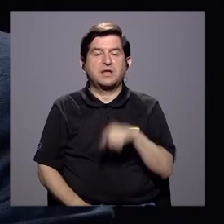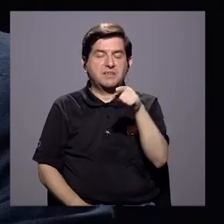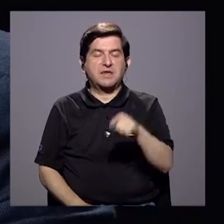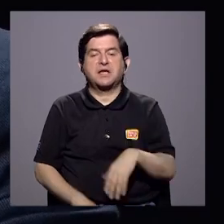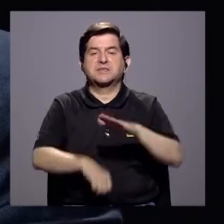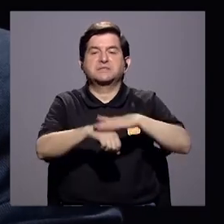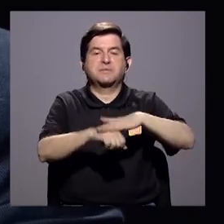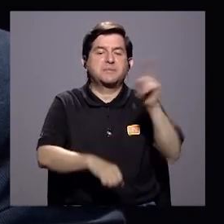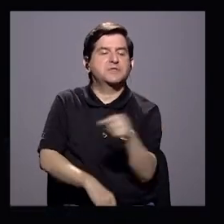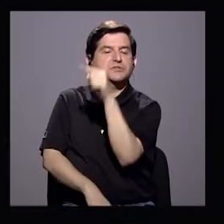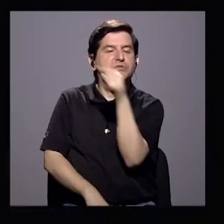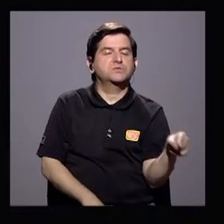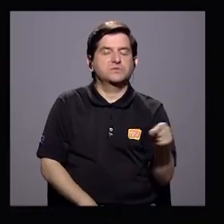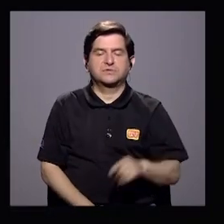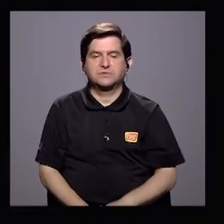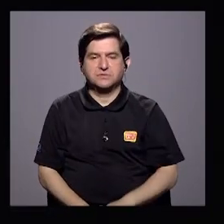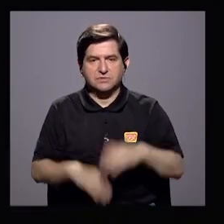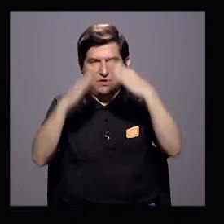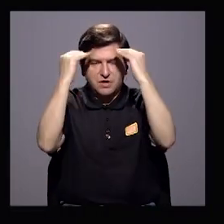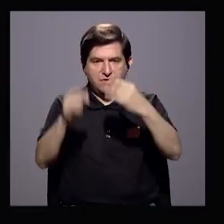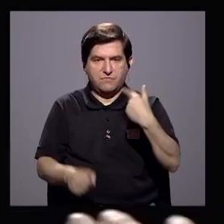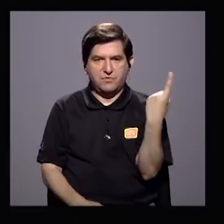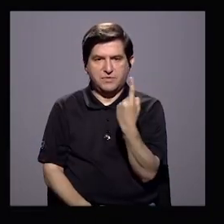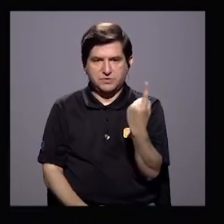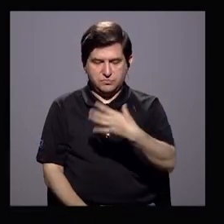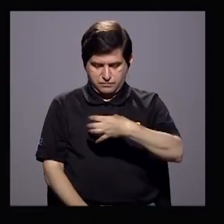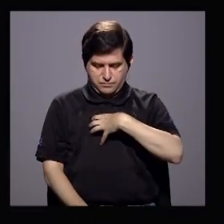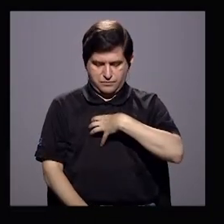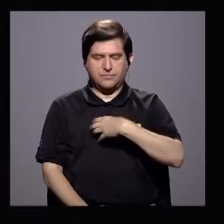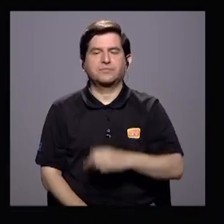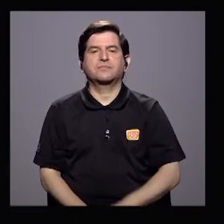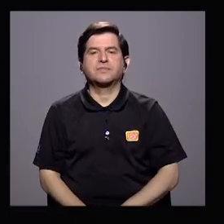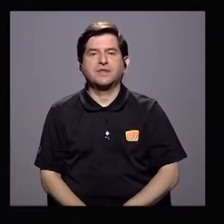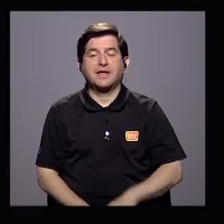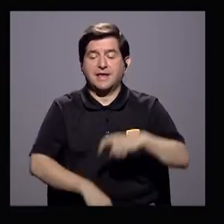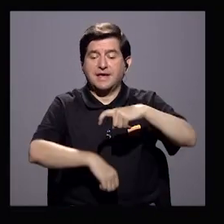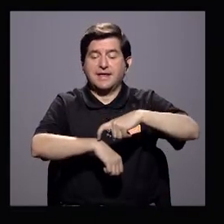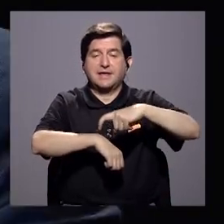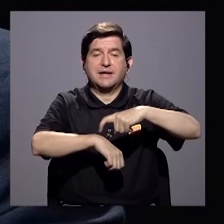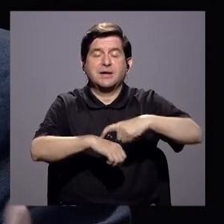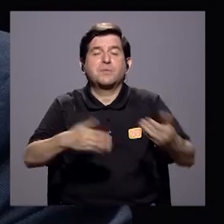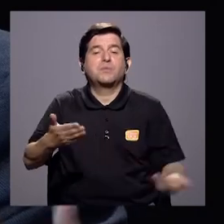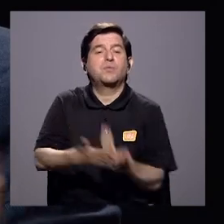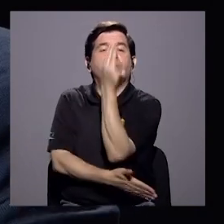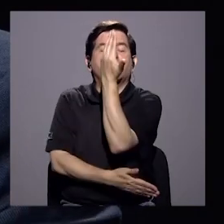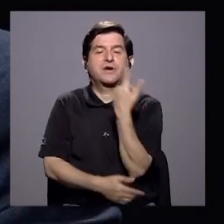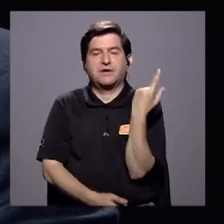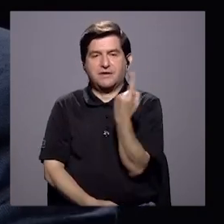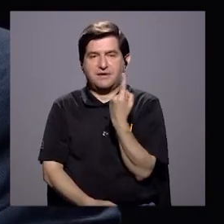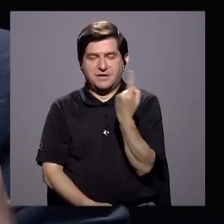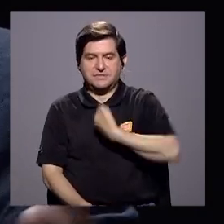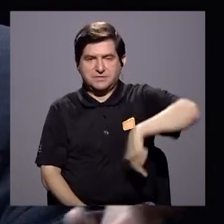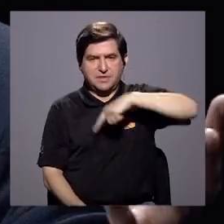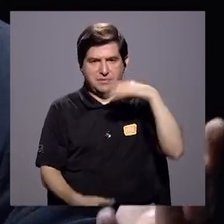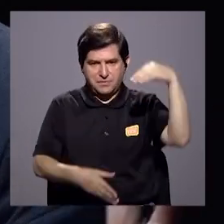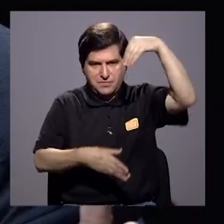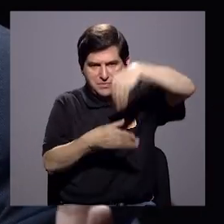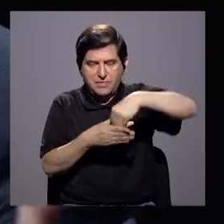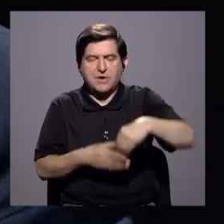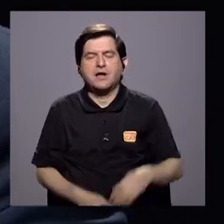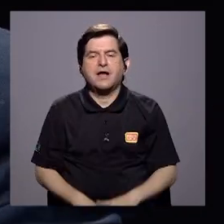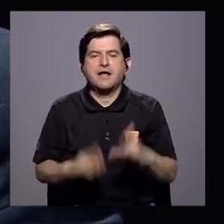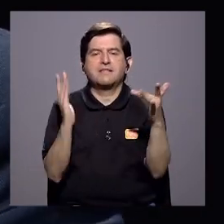consentimiento la información siempre va a ser suya y en una era moderna donde siempre estamos involucrados con